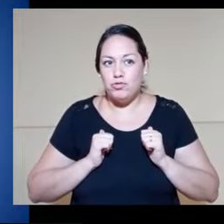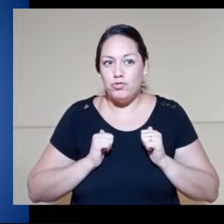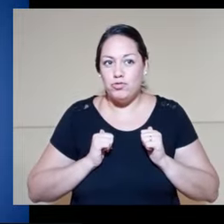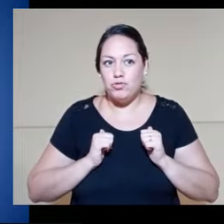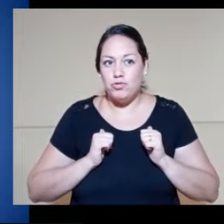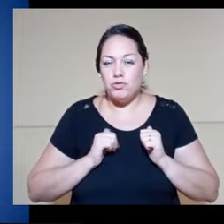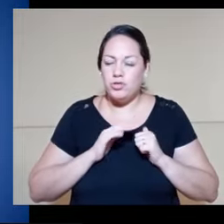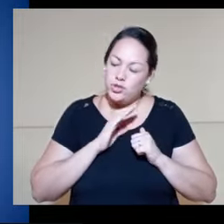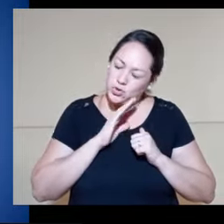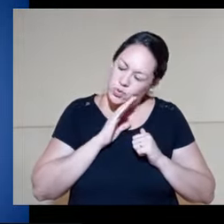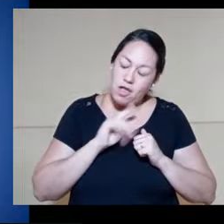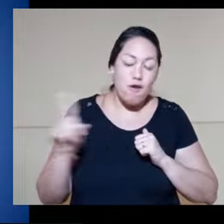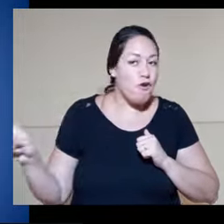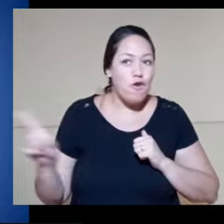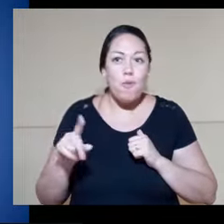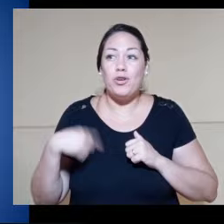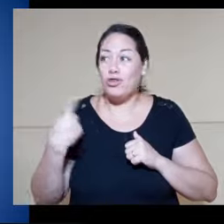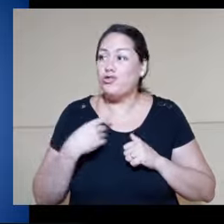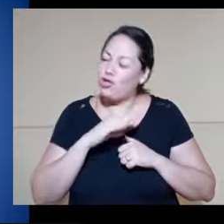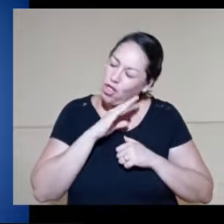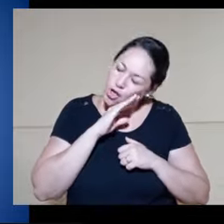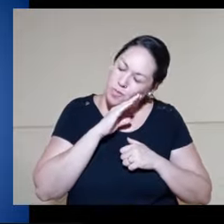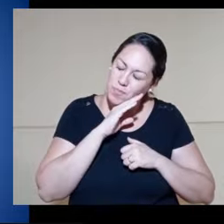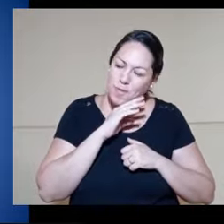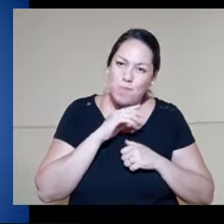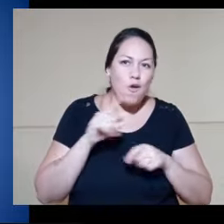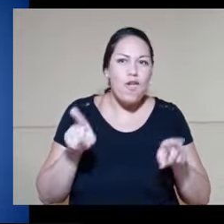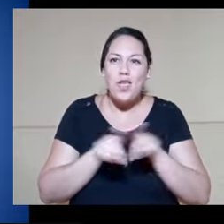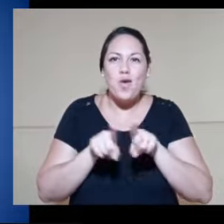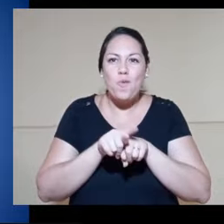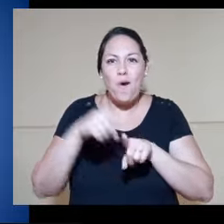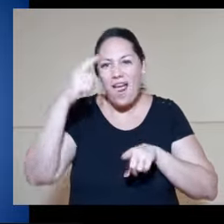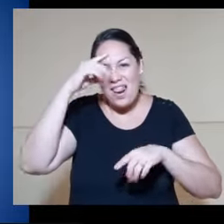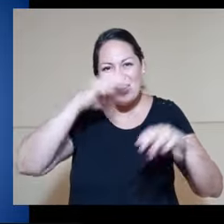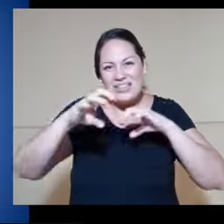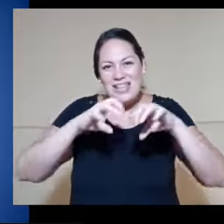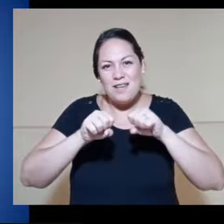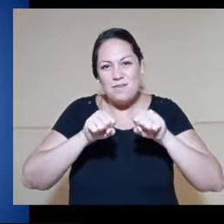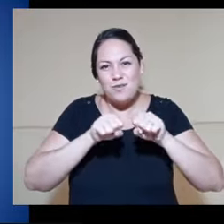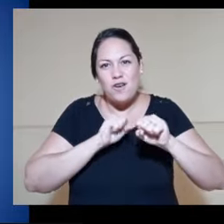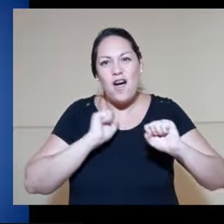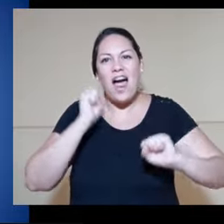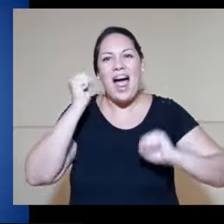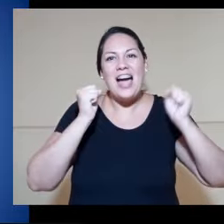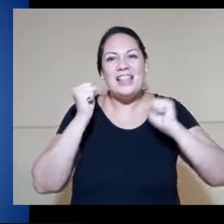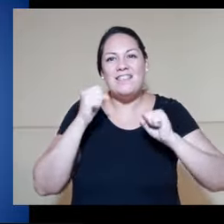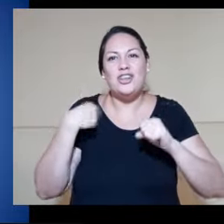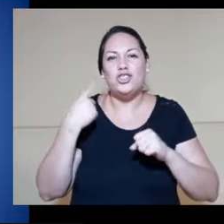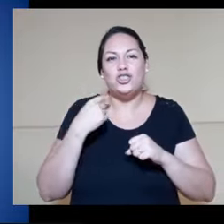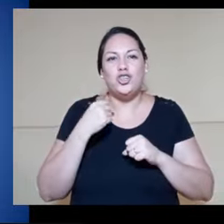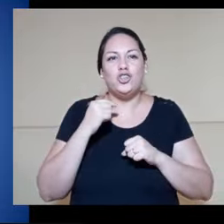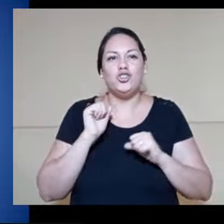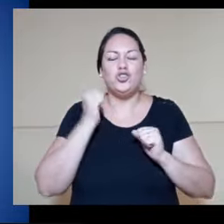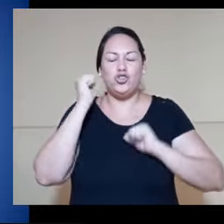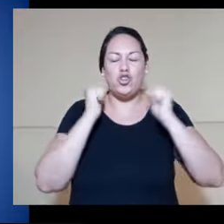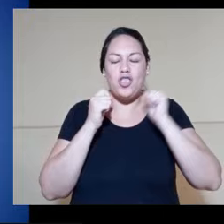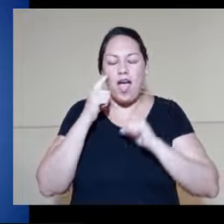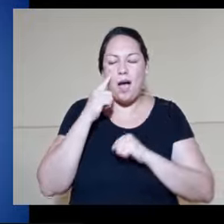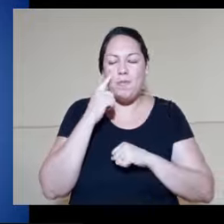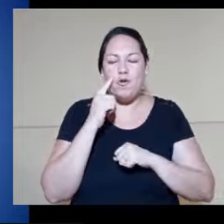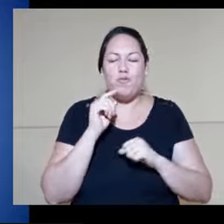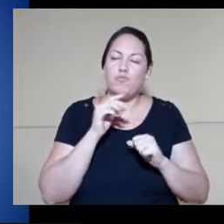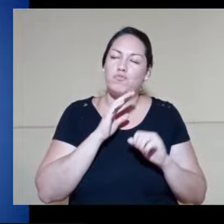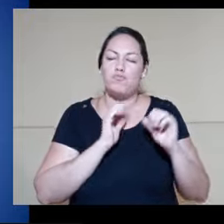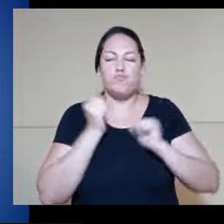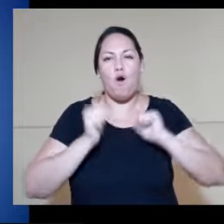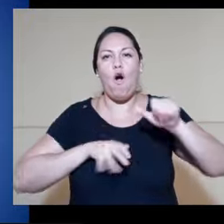reposo, estaríamos ni siquiera en el sueño, porque cuando estamos durmiendo también tenemos actividad cerebral. Por eso